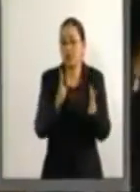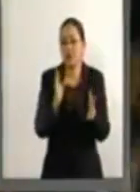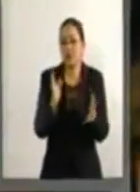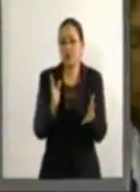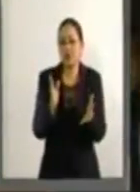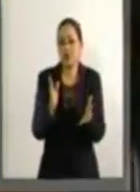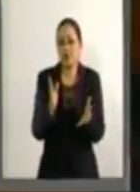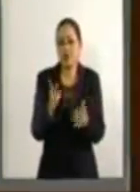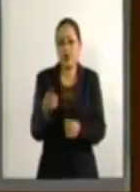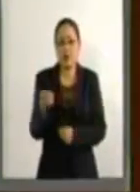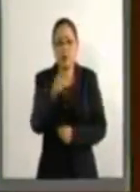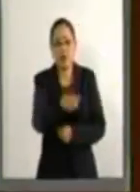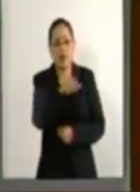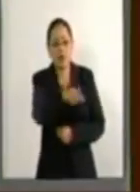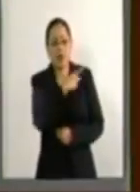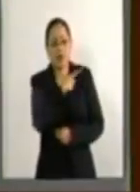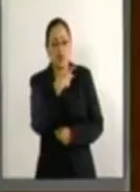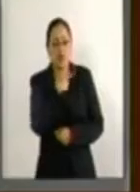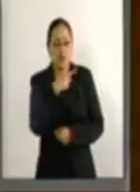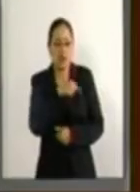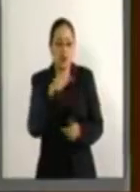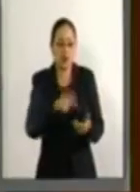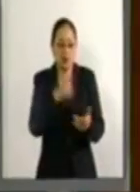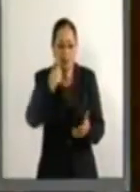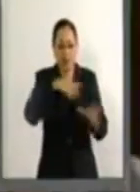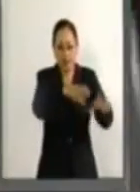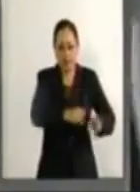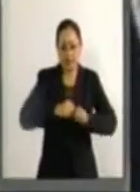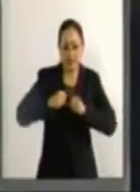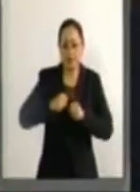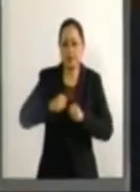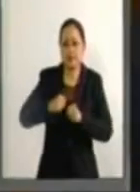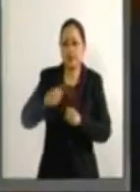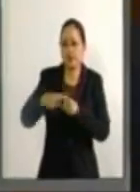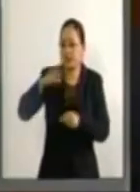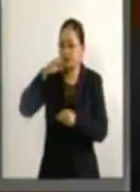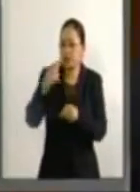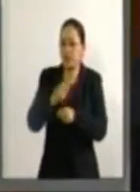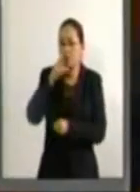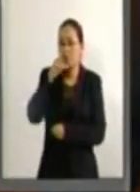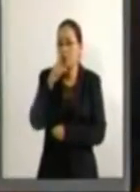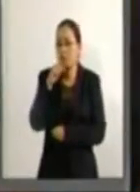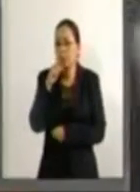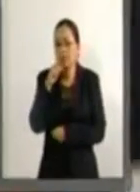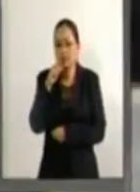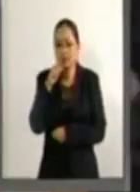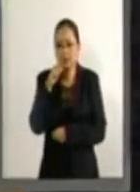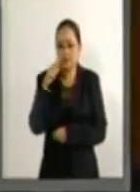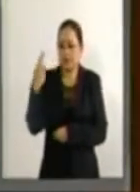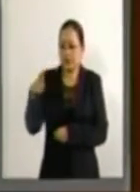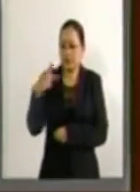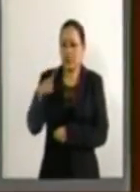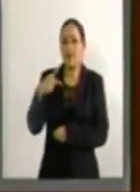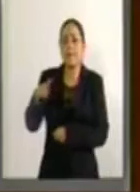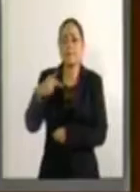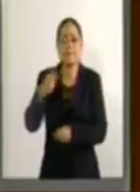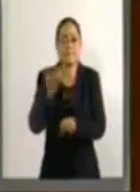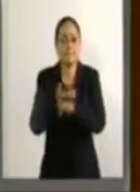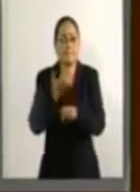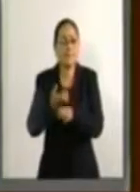ve obligado a ir a los centros de detención por parte de la policía, la Patriol.